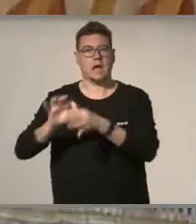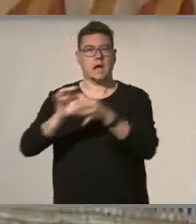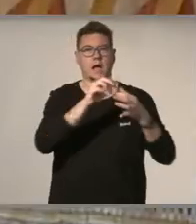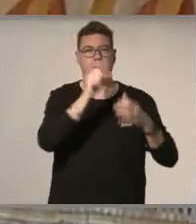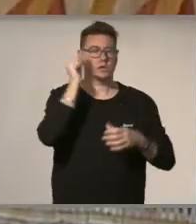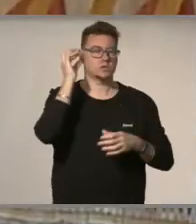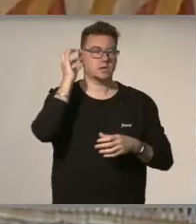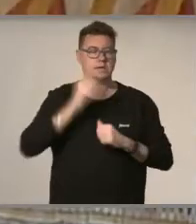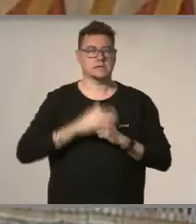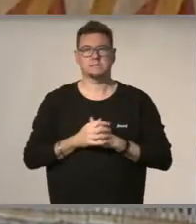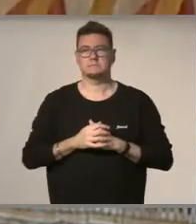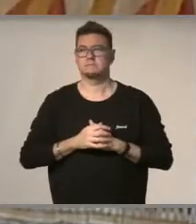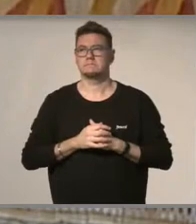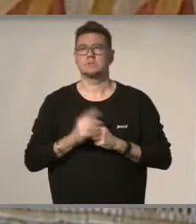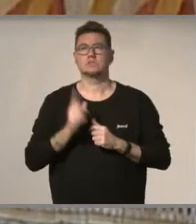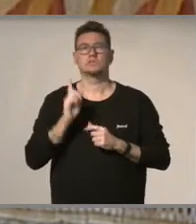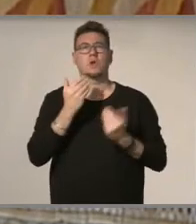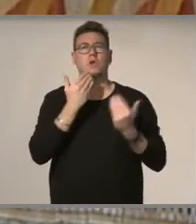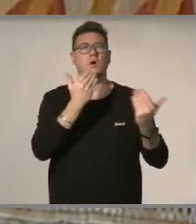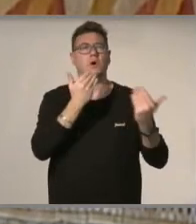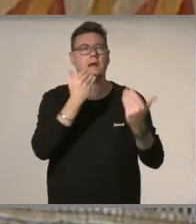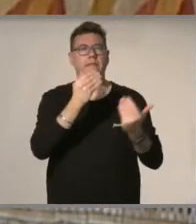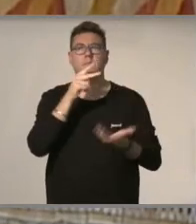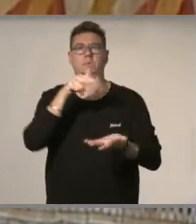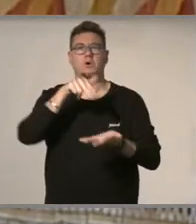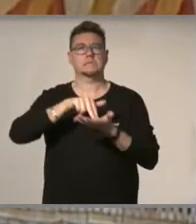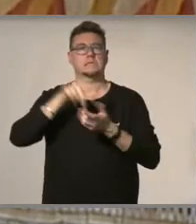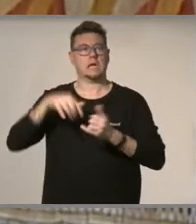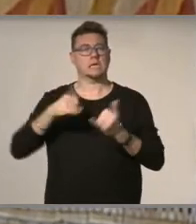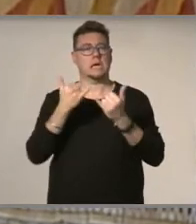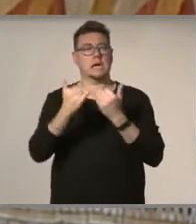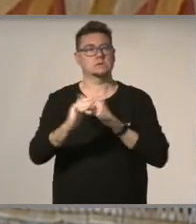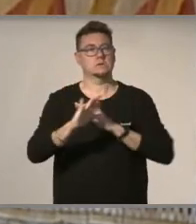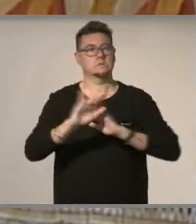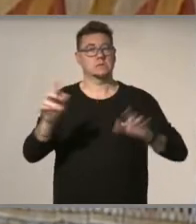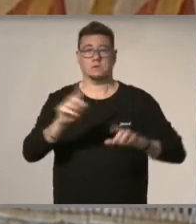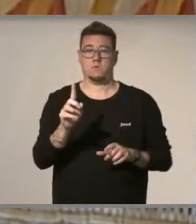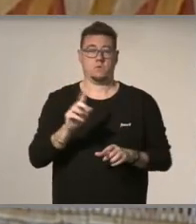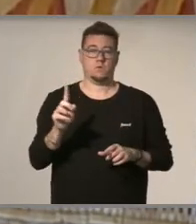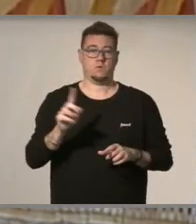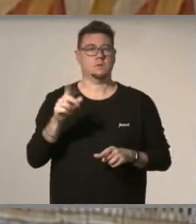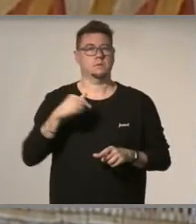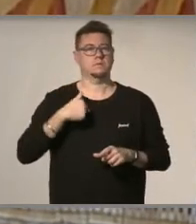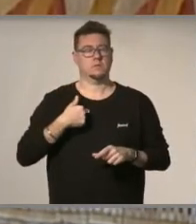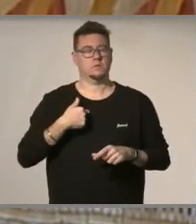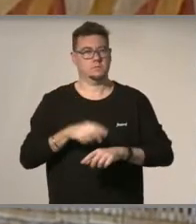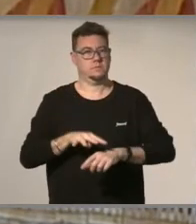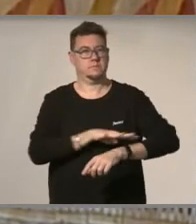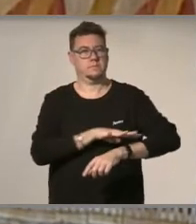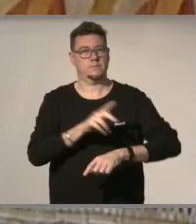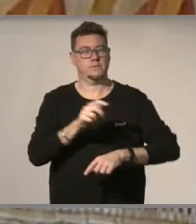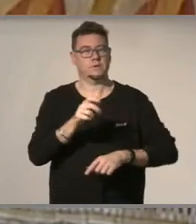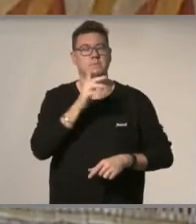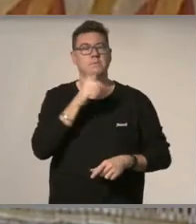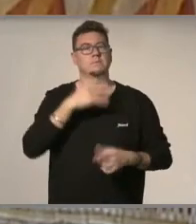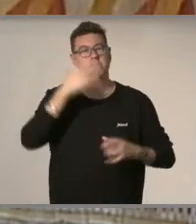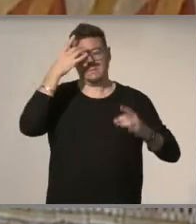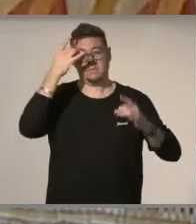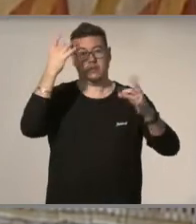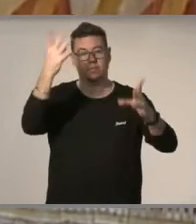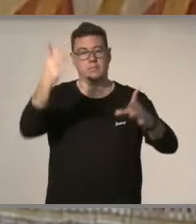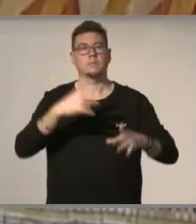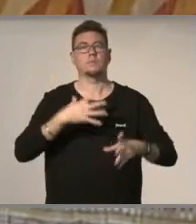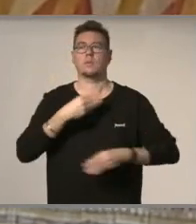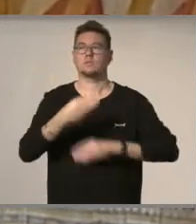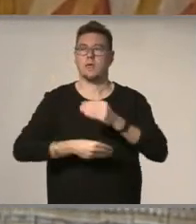amigas, no solo estoy agradecido por estar hoy aquí en este acto, sino que es emocionante que por fin podamos estar